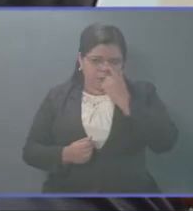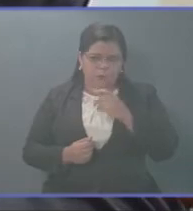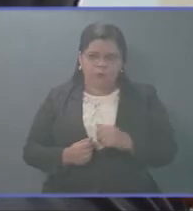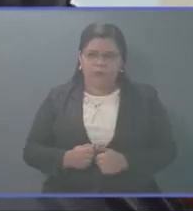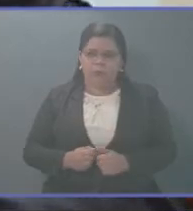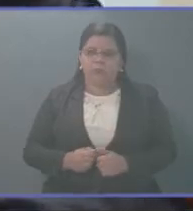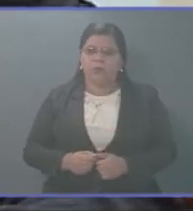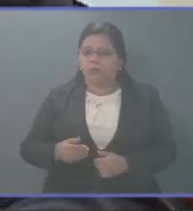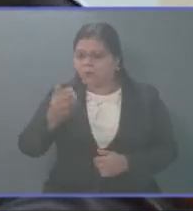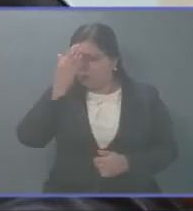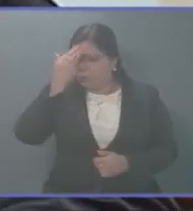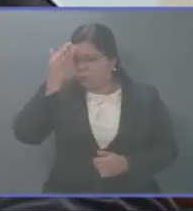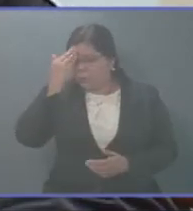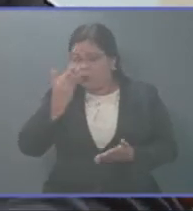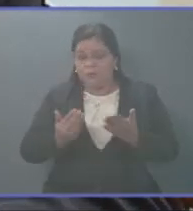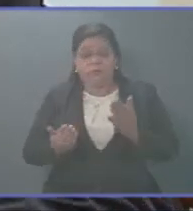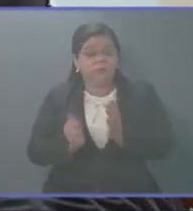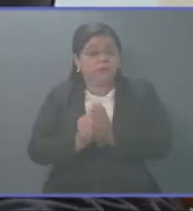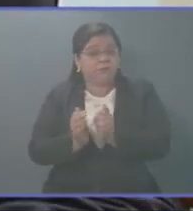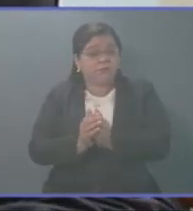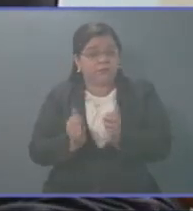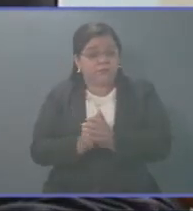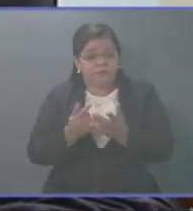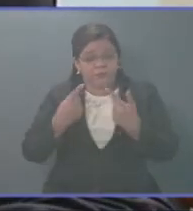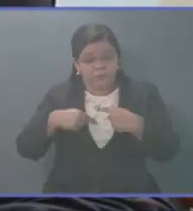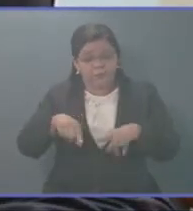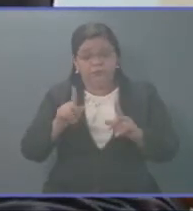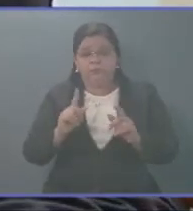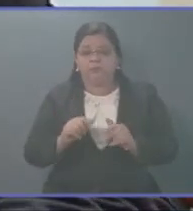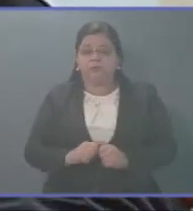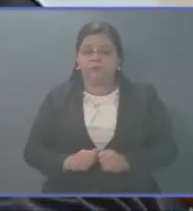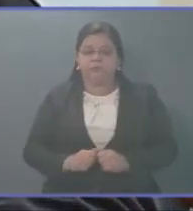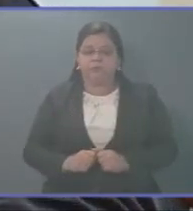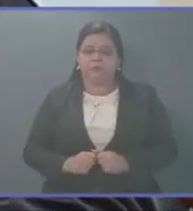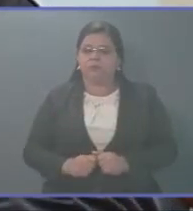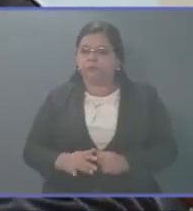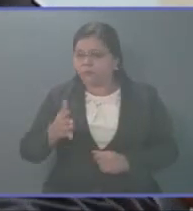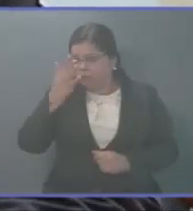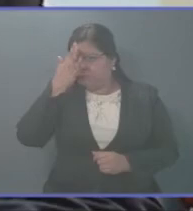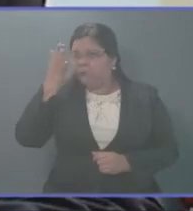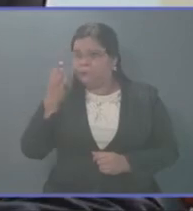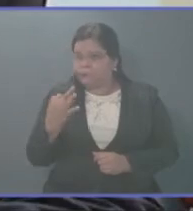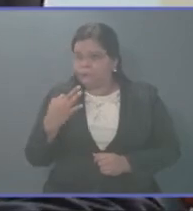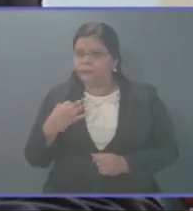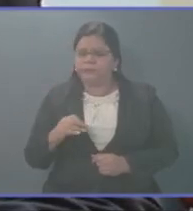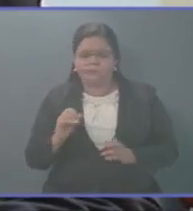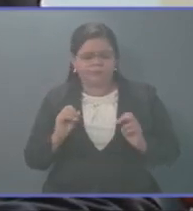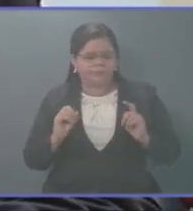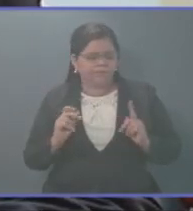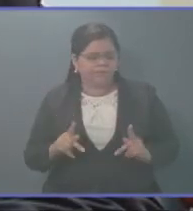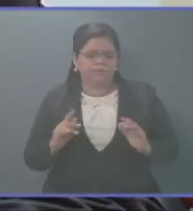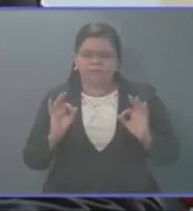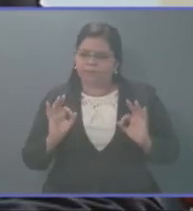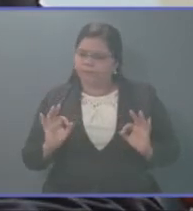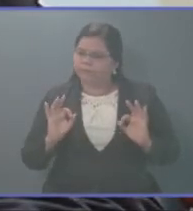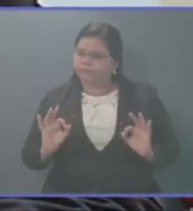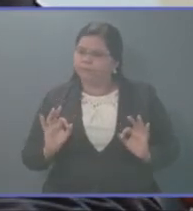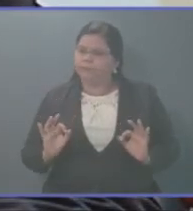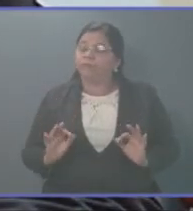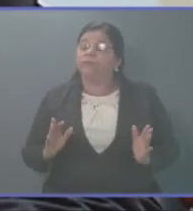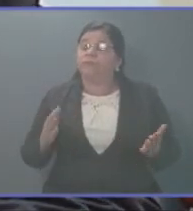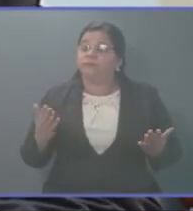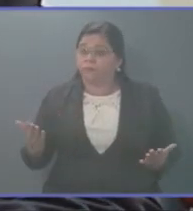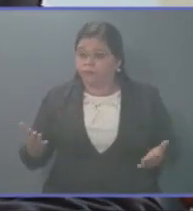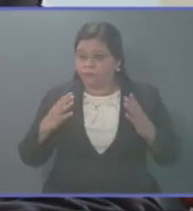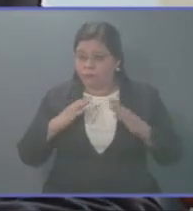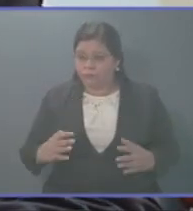el problema probablemente se sigue dando. Y creo que esta es una excelente oportunidad para que el Ejecutivo